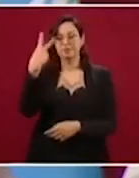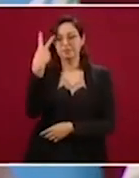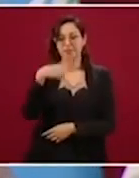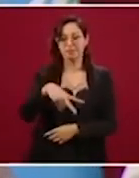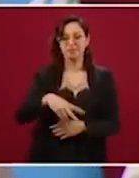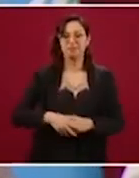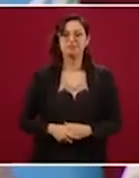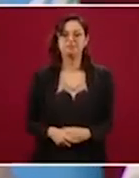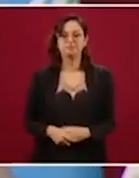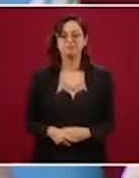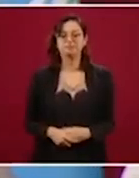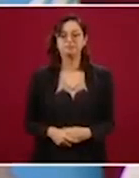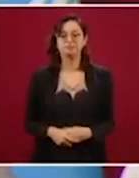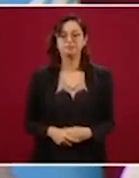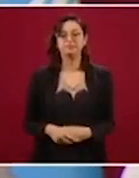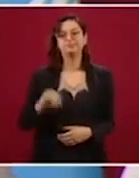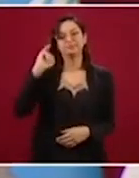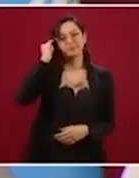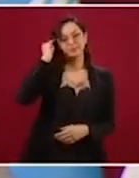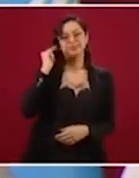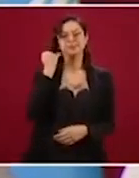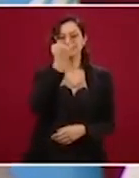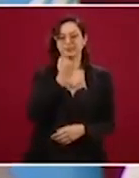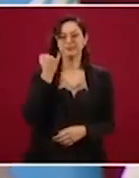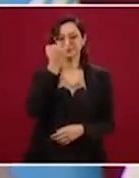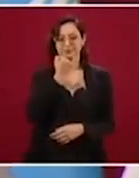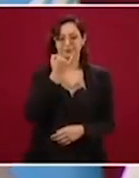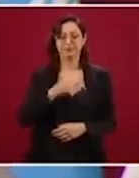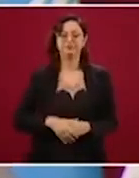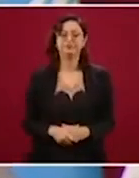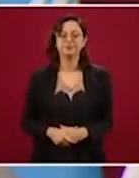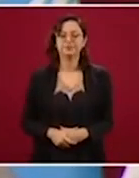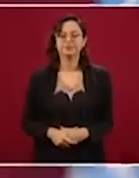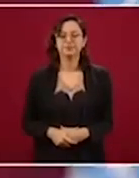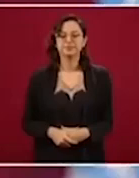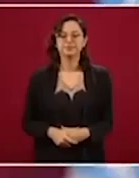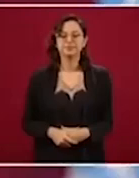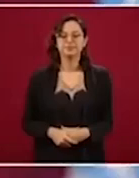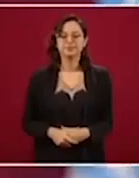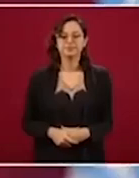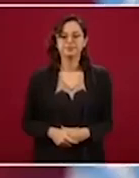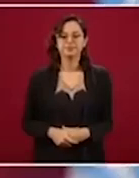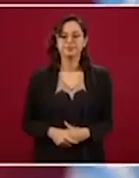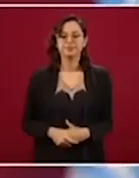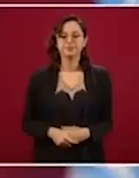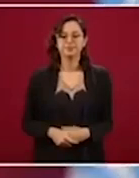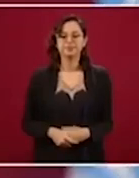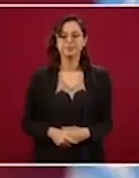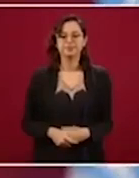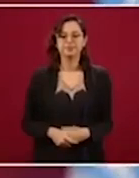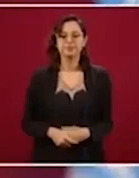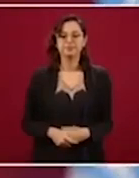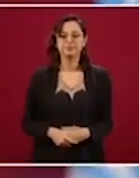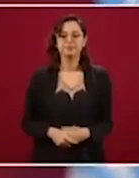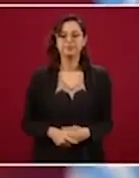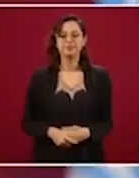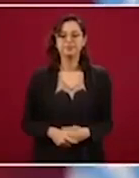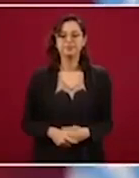Macuali teotlac noigniwan, macuali chimoachiltica inanmochan, neguan nigmoa y